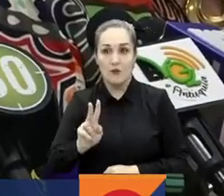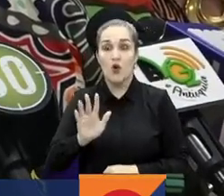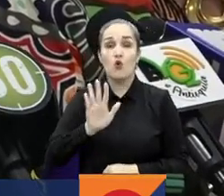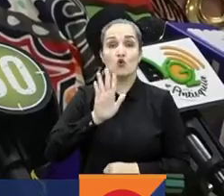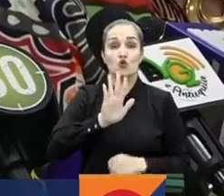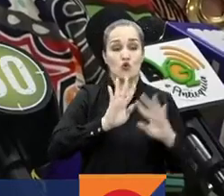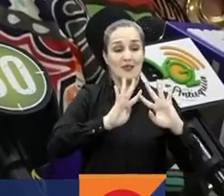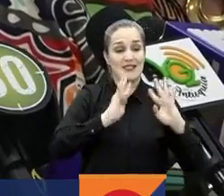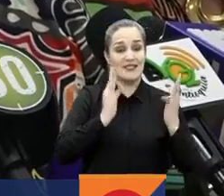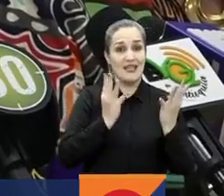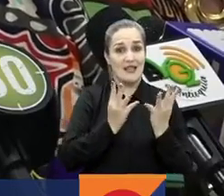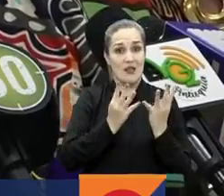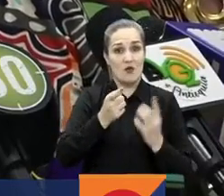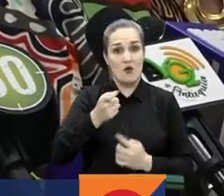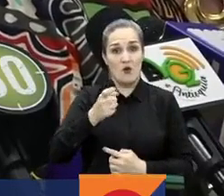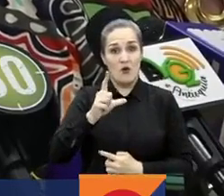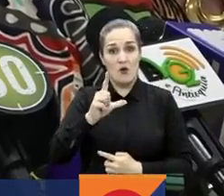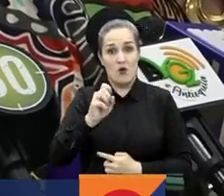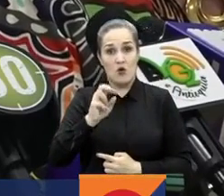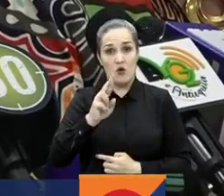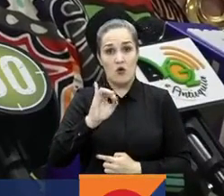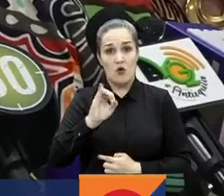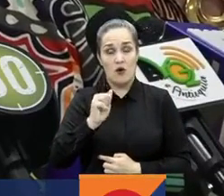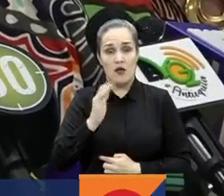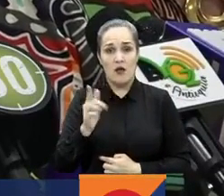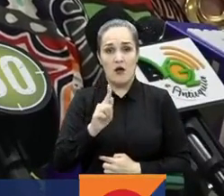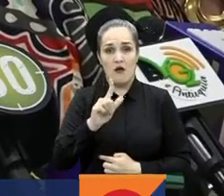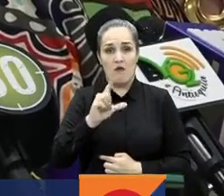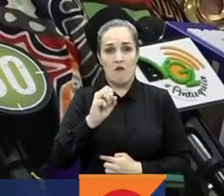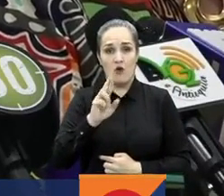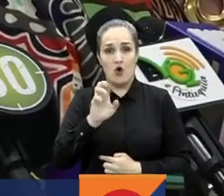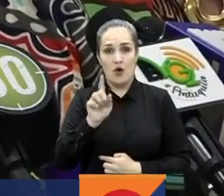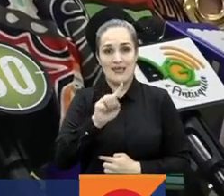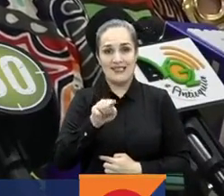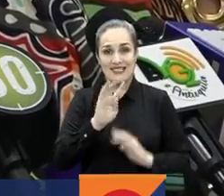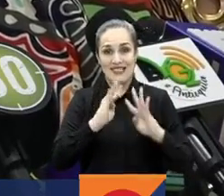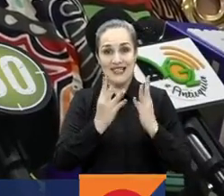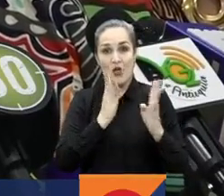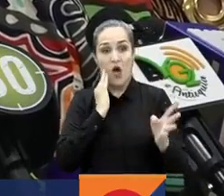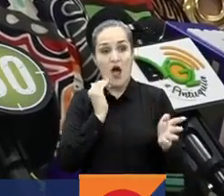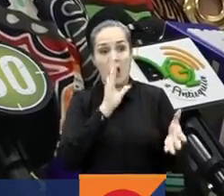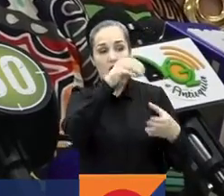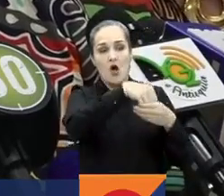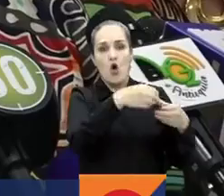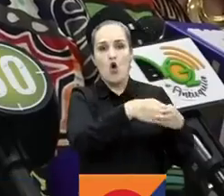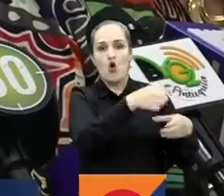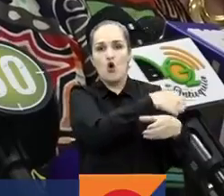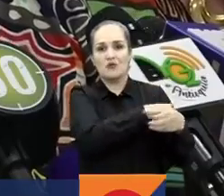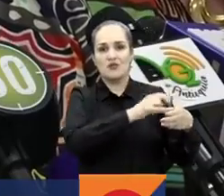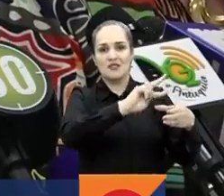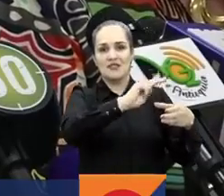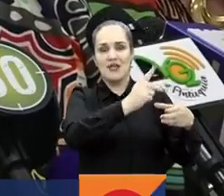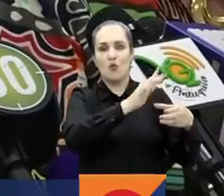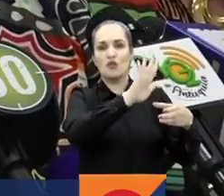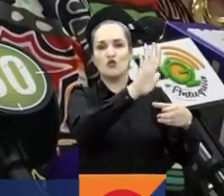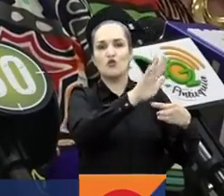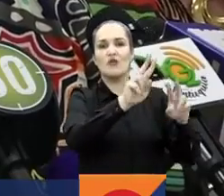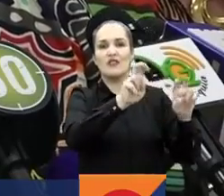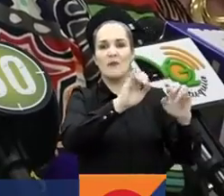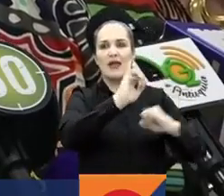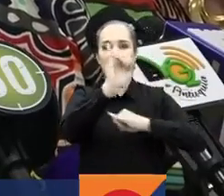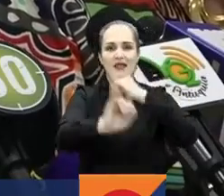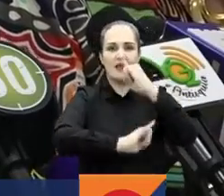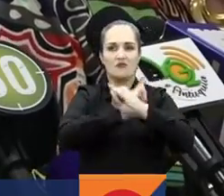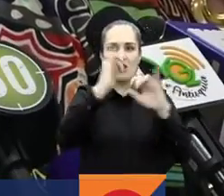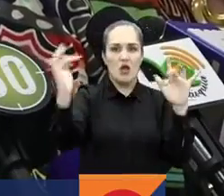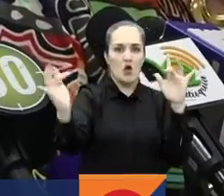en la Comisión Segunda de Asuntos Internacionales jugando un papel muy importante en ese restablecimiento. Así como he dicho, el senador Iván